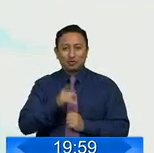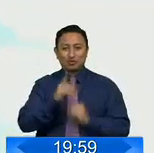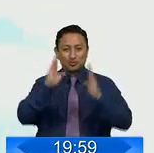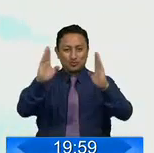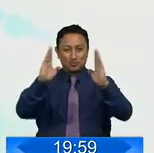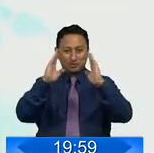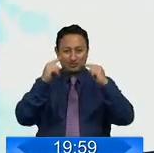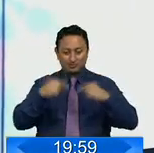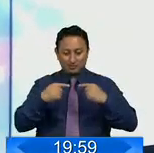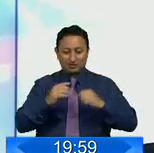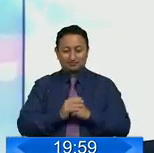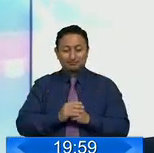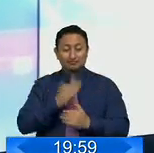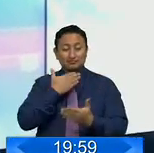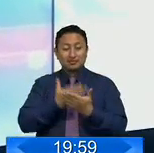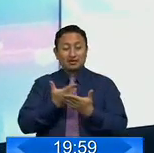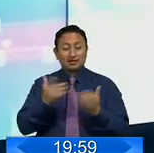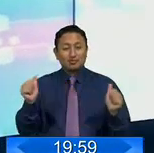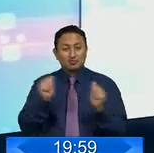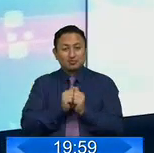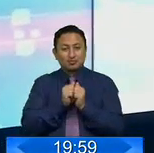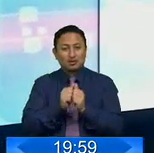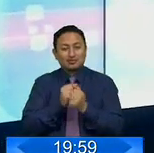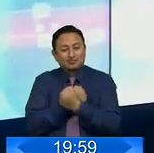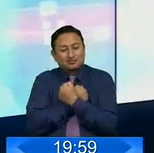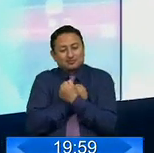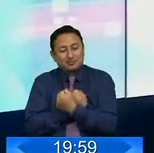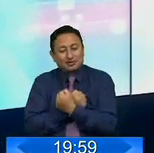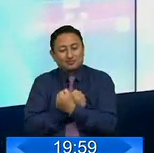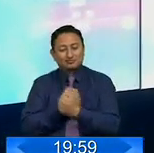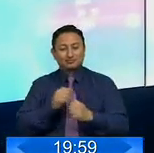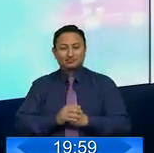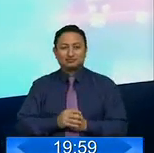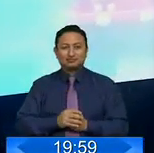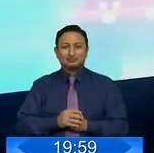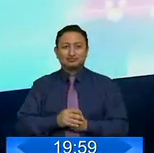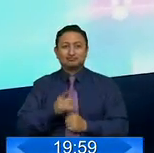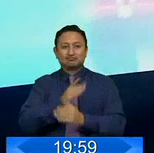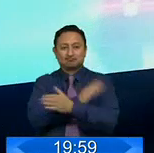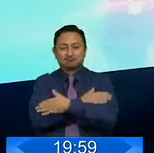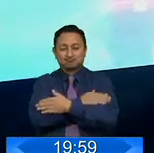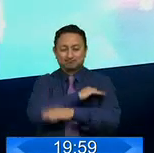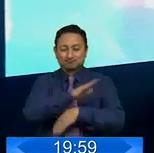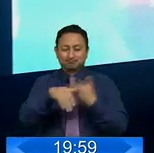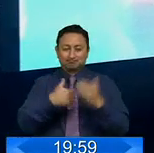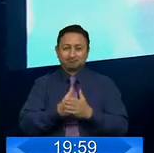sintonía. Gracias por esa compañía y por el cariño de todas las noches. Un abrazo grande.